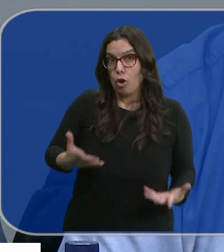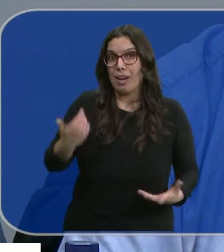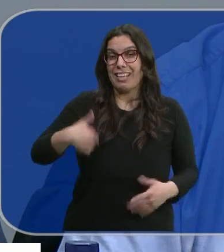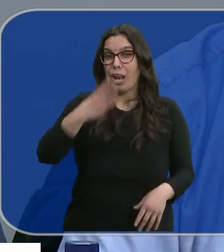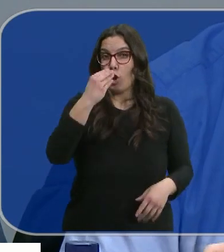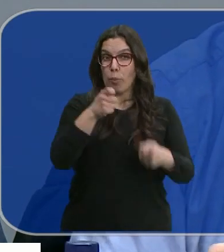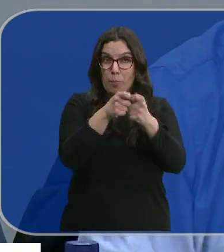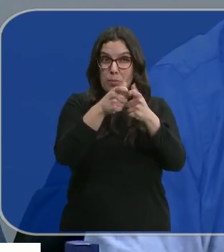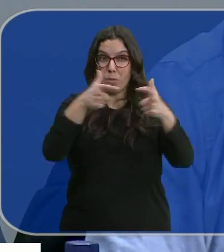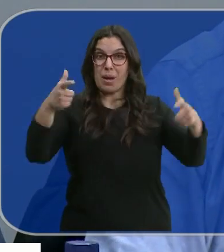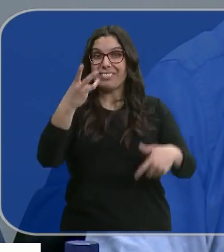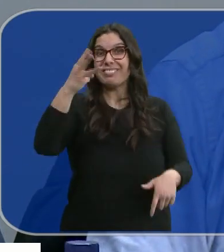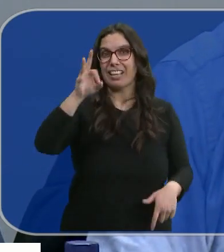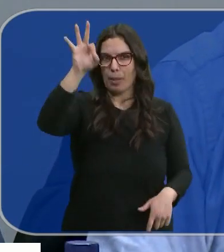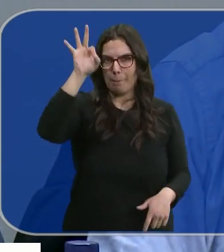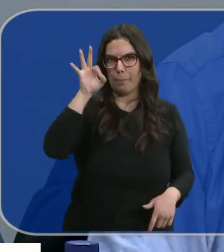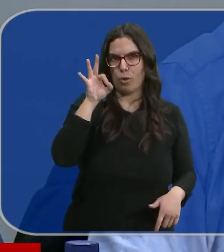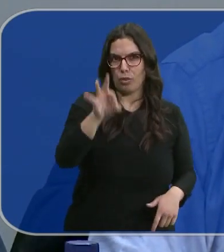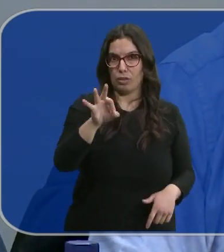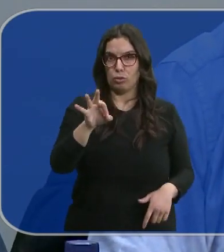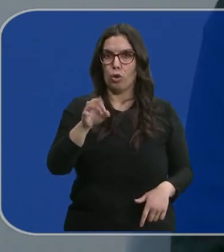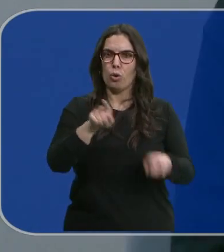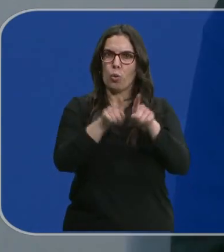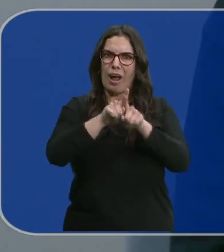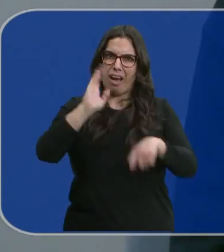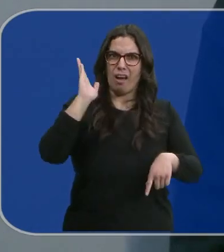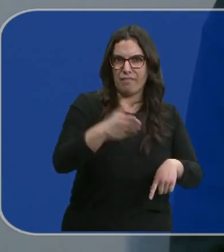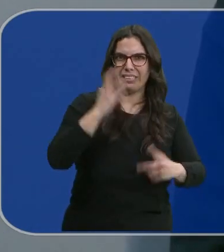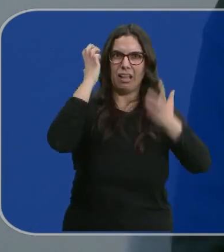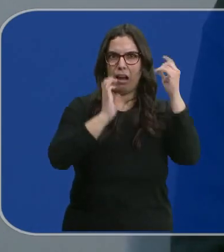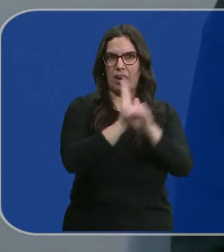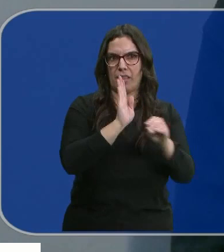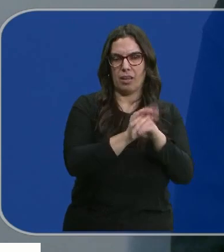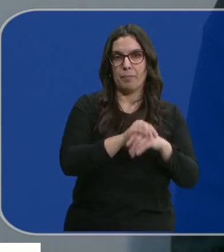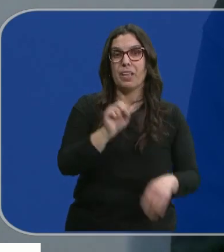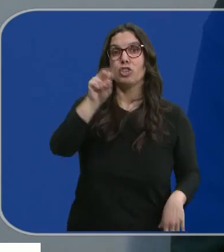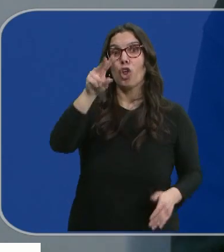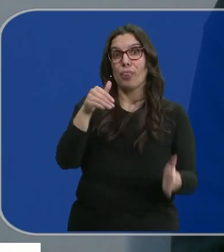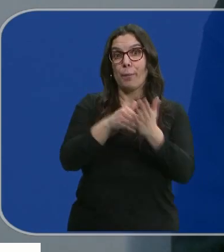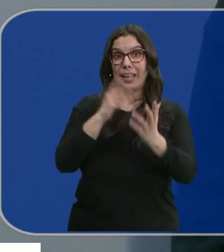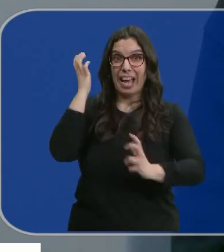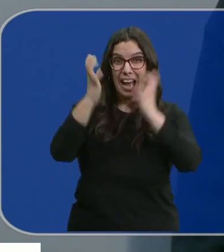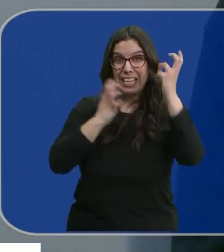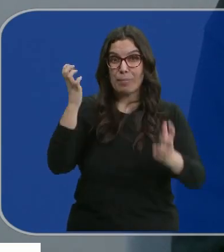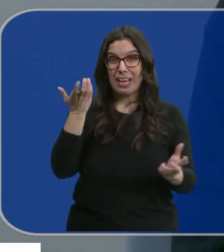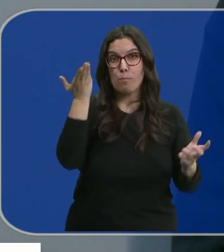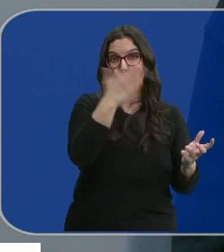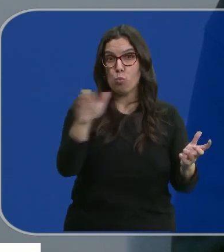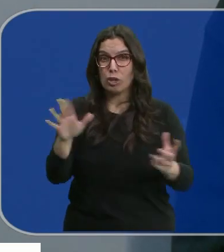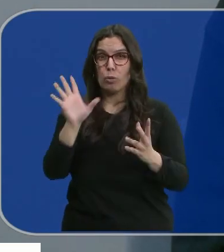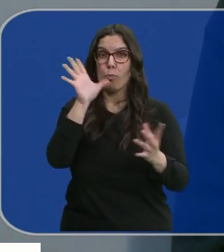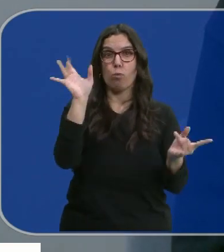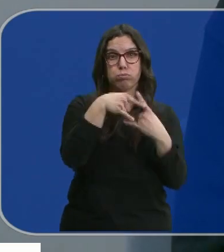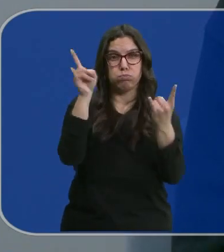crecido en torno a un 30% los daños a la ganadería. Más de 12.000 animales muertos por